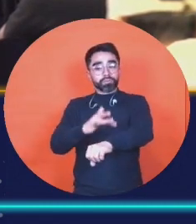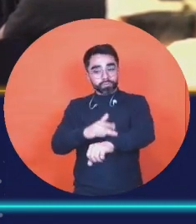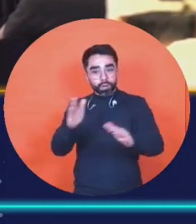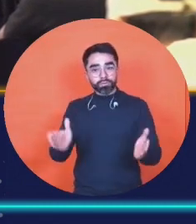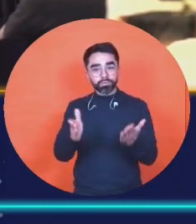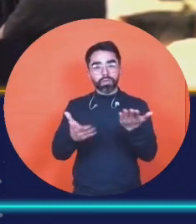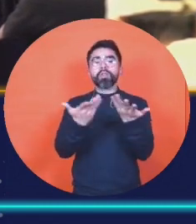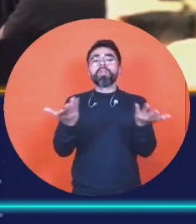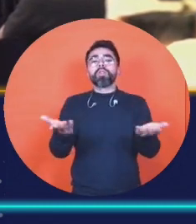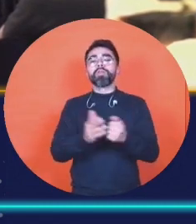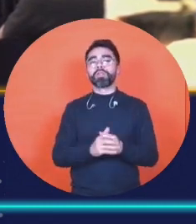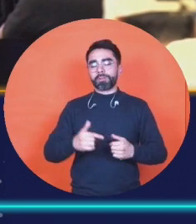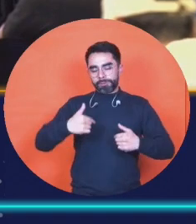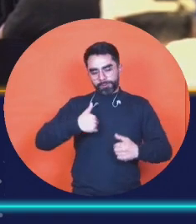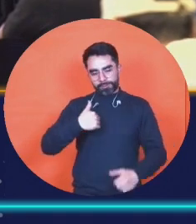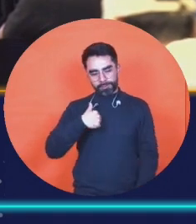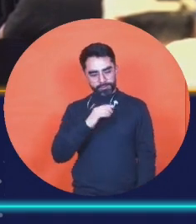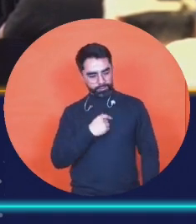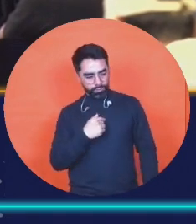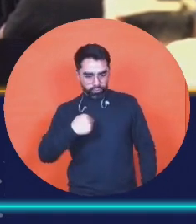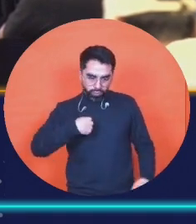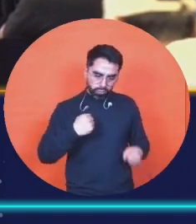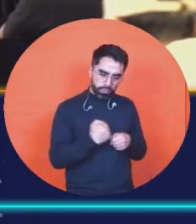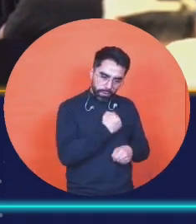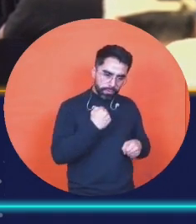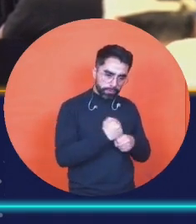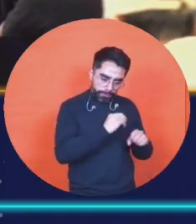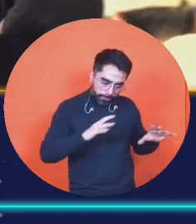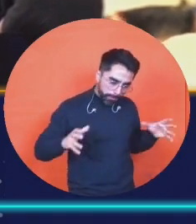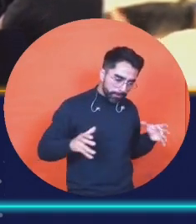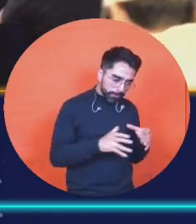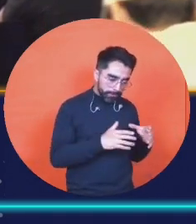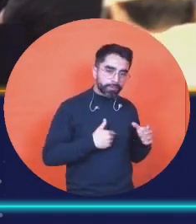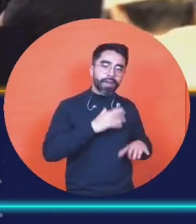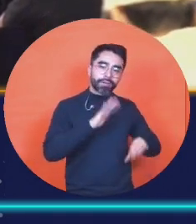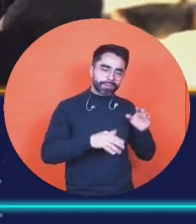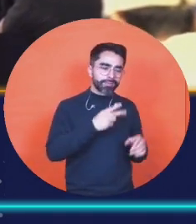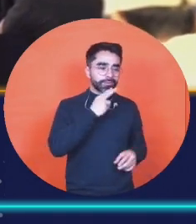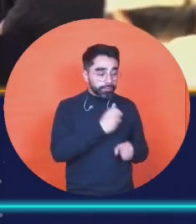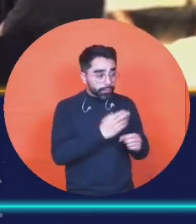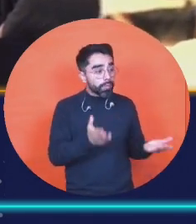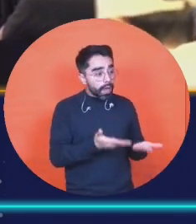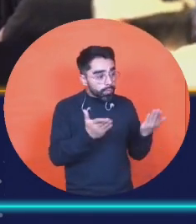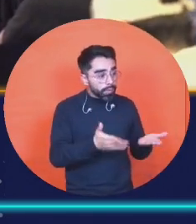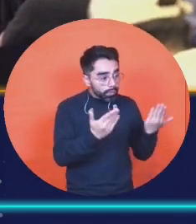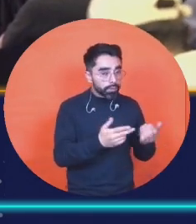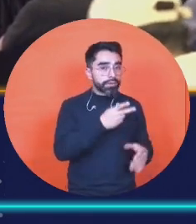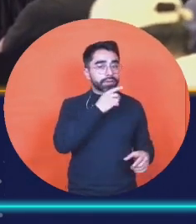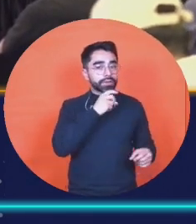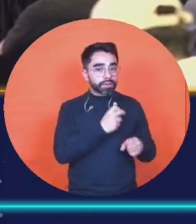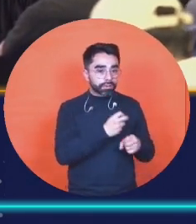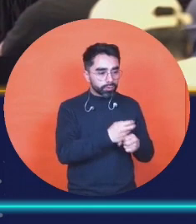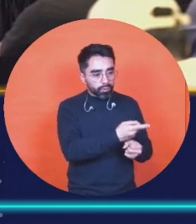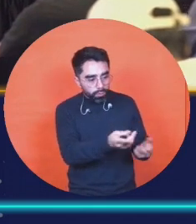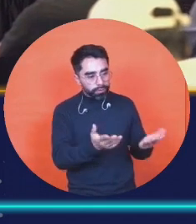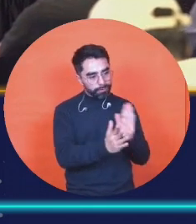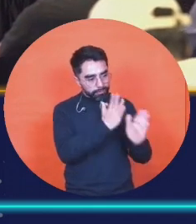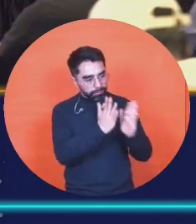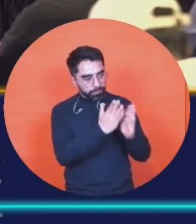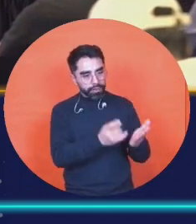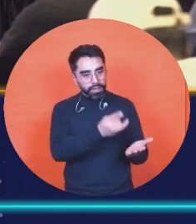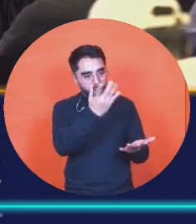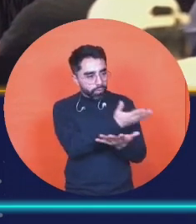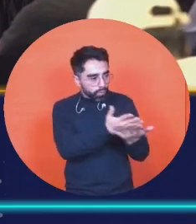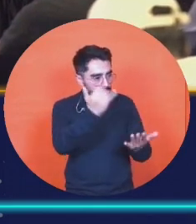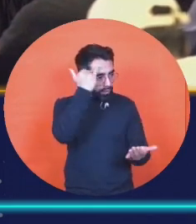algo que yo he trabajado con mi equipo, pero como que me cuesta un poco hacer que ellos se abran un poco más ese espacio.